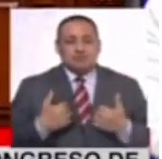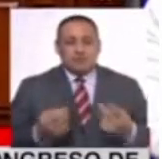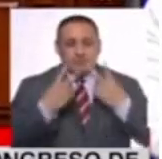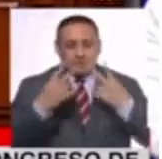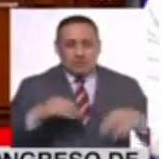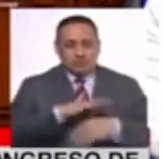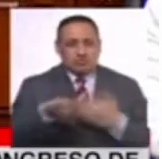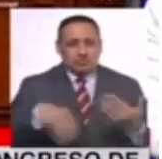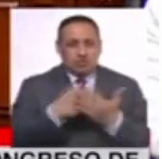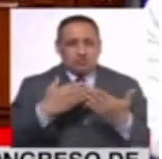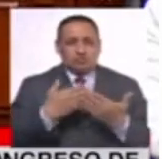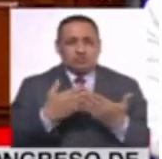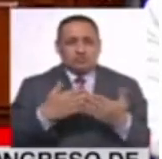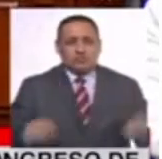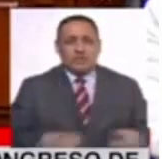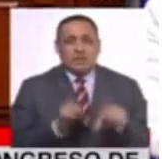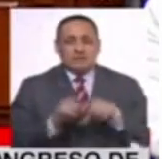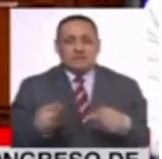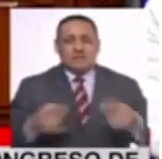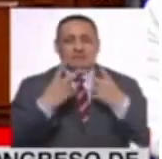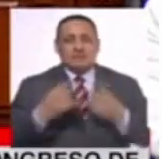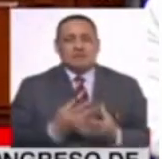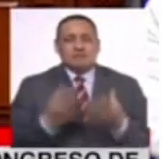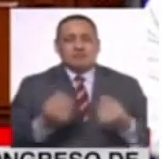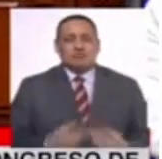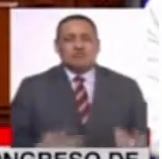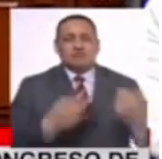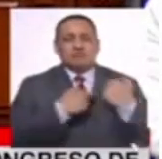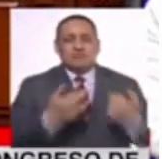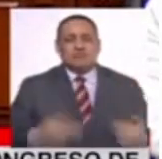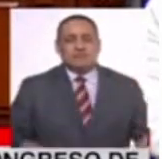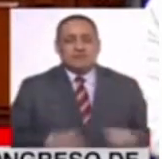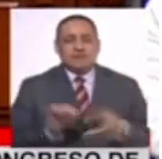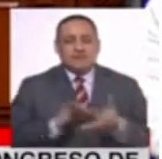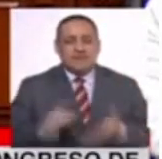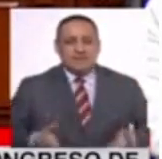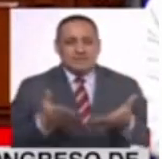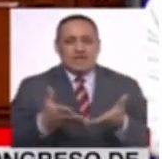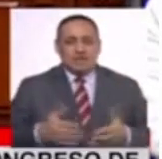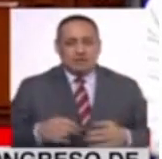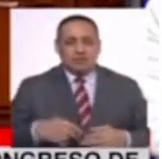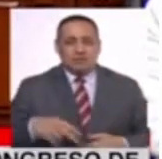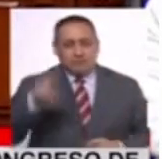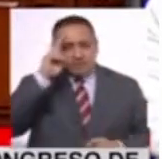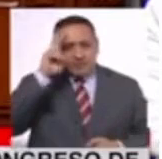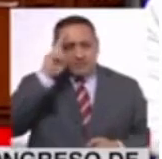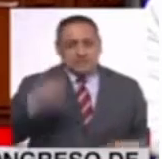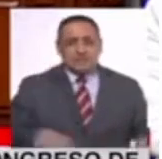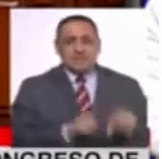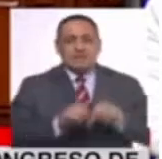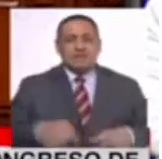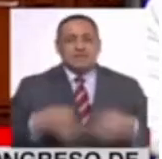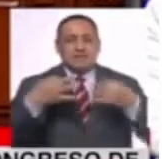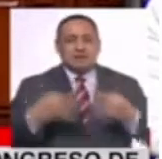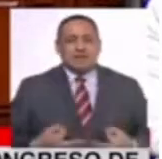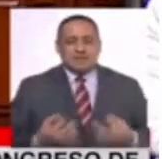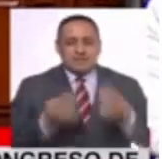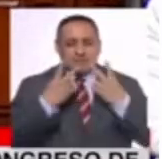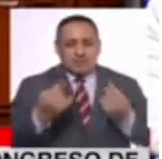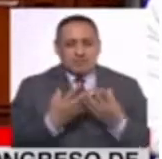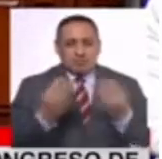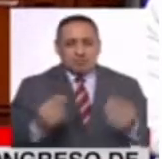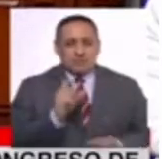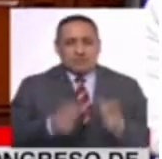tenemos todos la delicada responsabilidad de generar confianza y credibilidad en